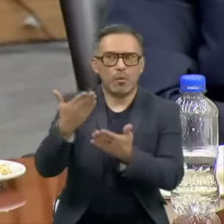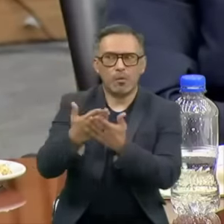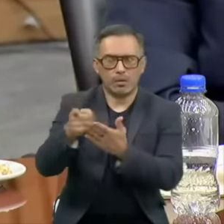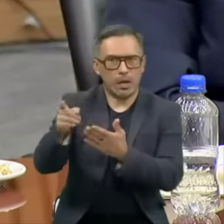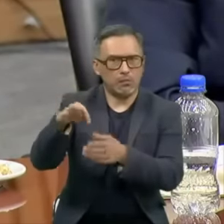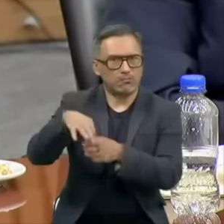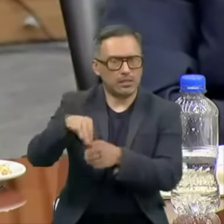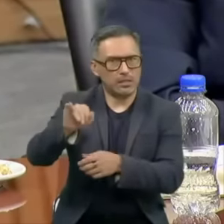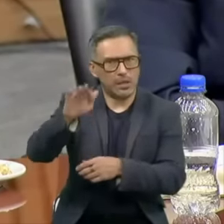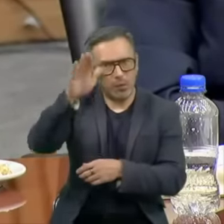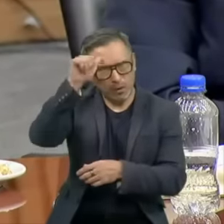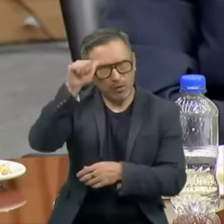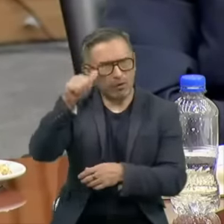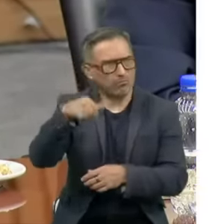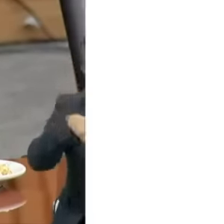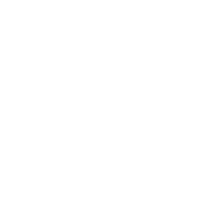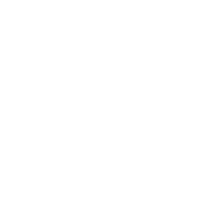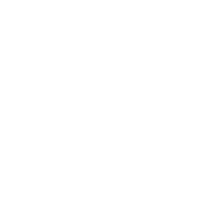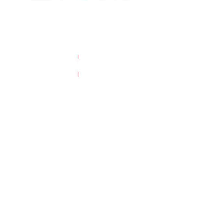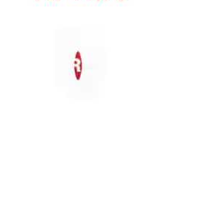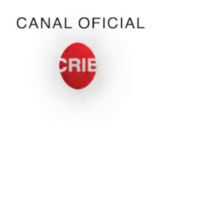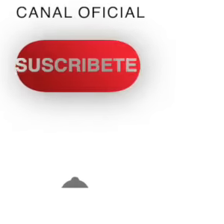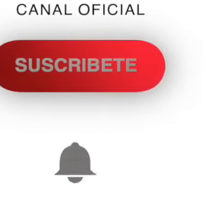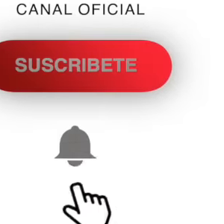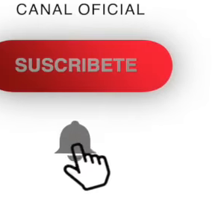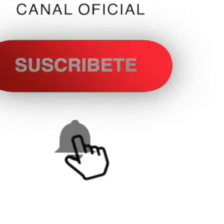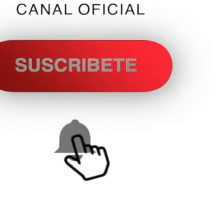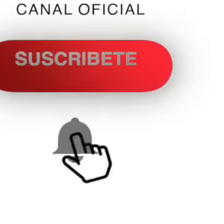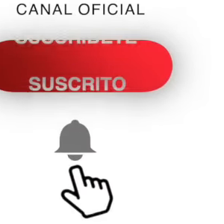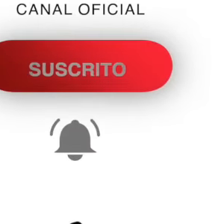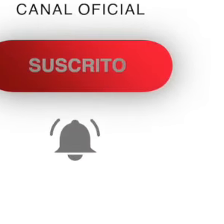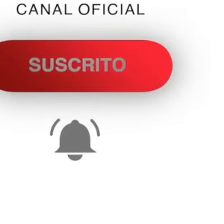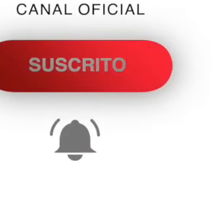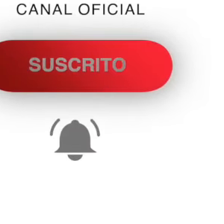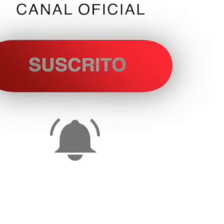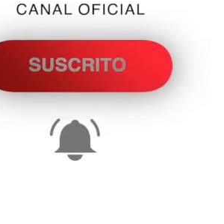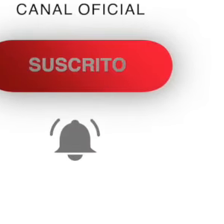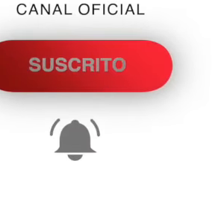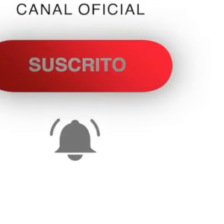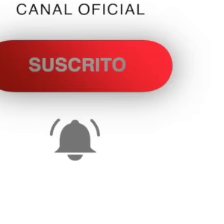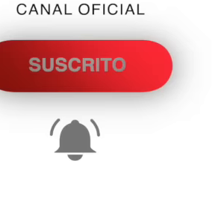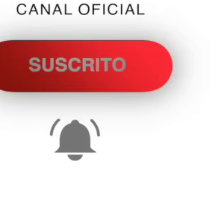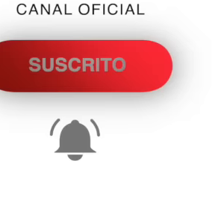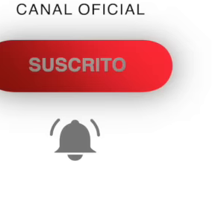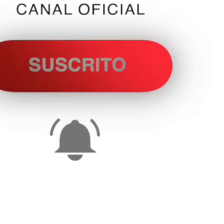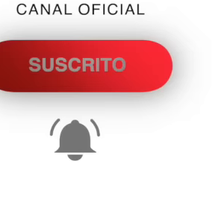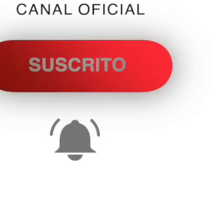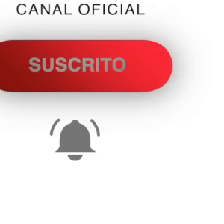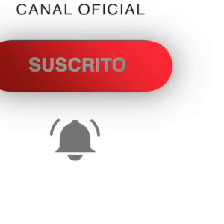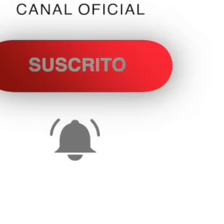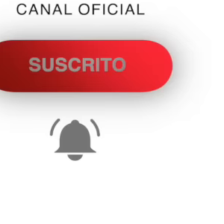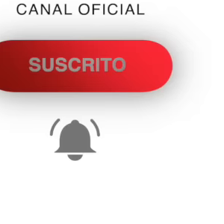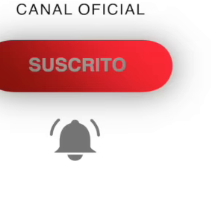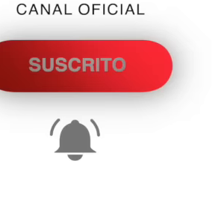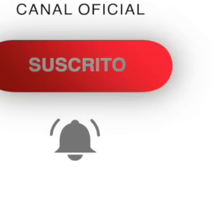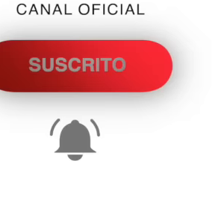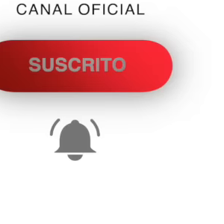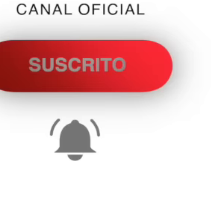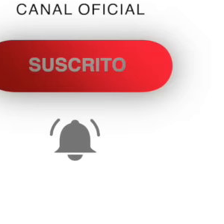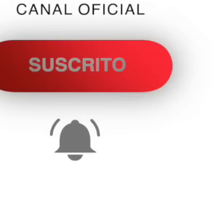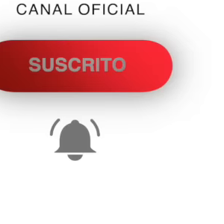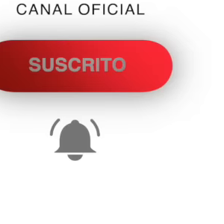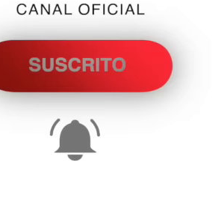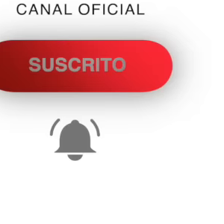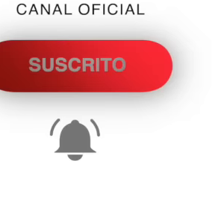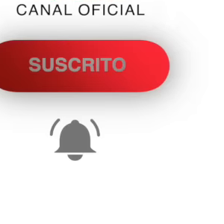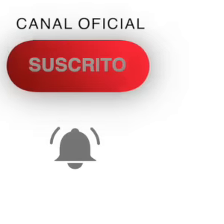¿Qué hacemos aquí nosotros? Evidenciar esa incongruencia. y otra de un error